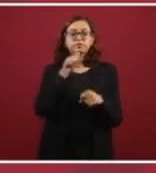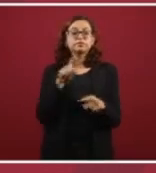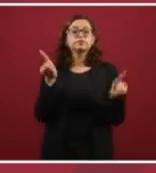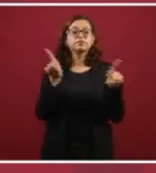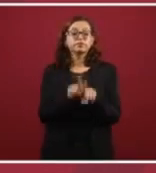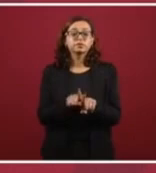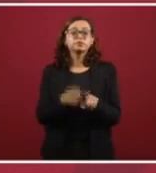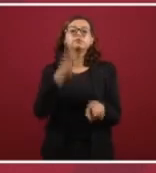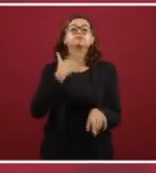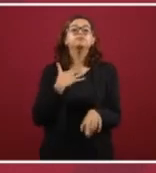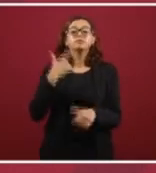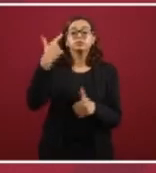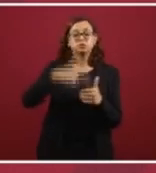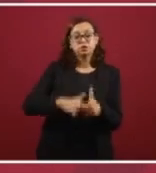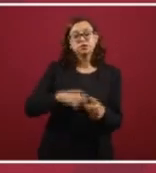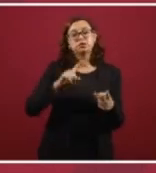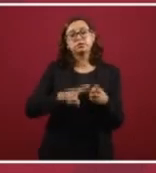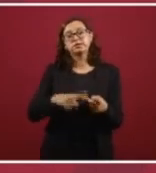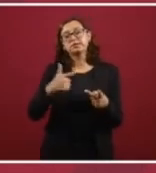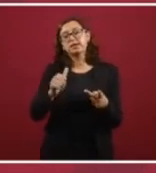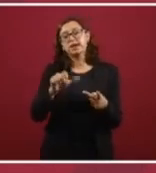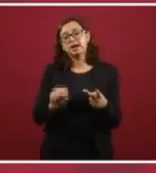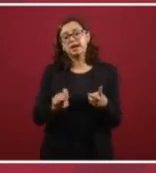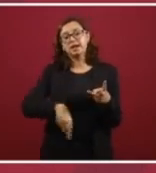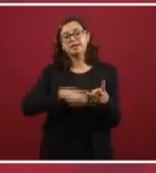gasolinas, diésel, gas y luz,